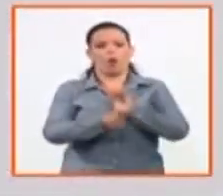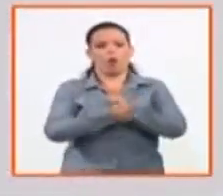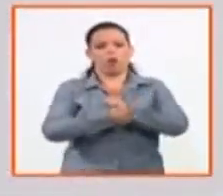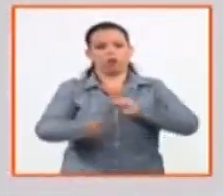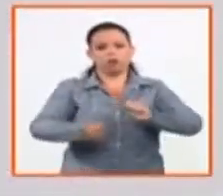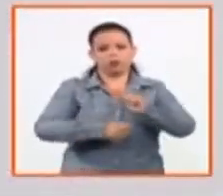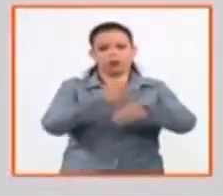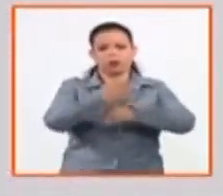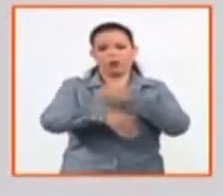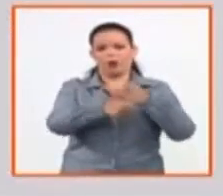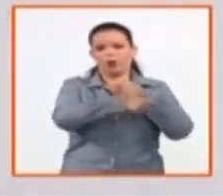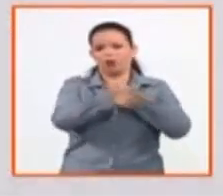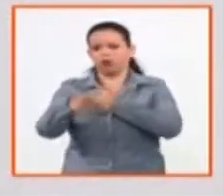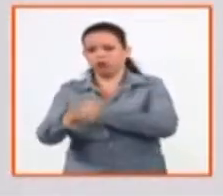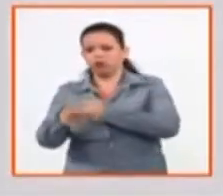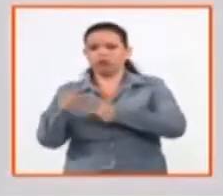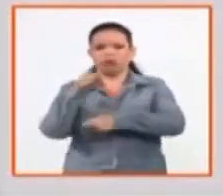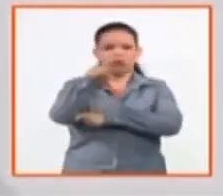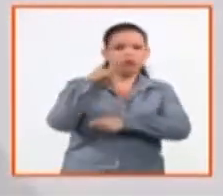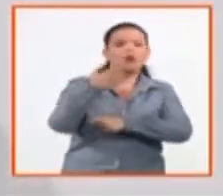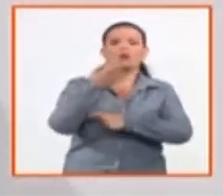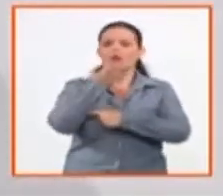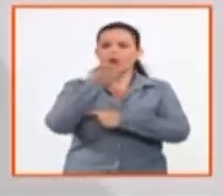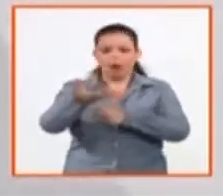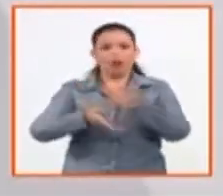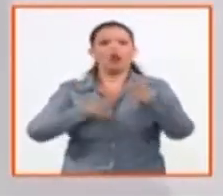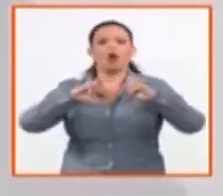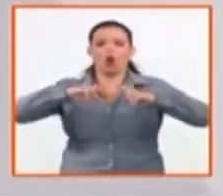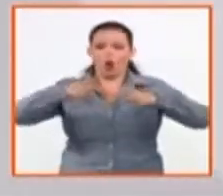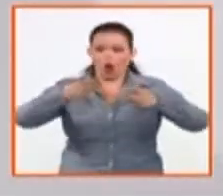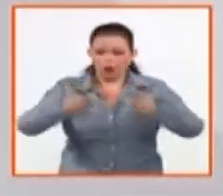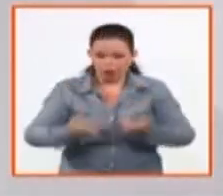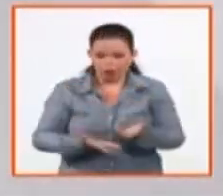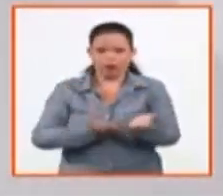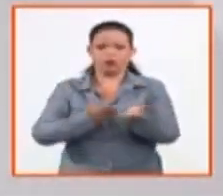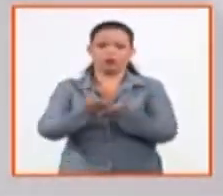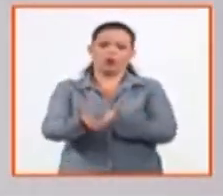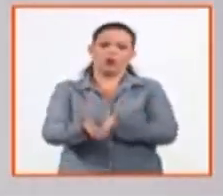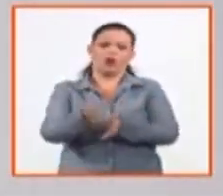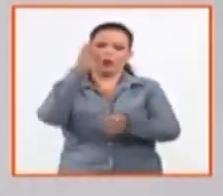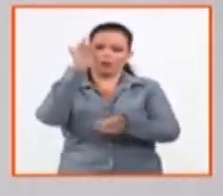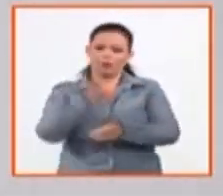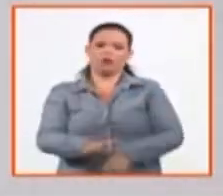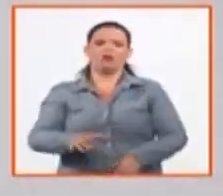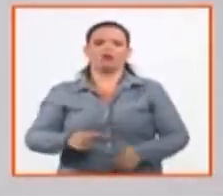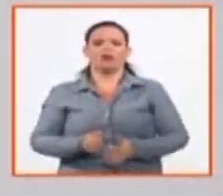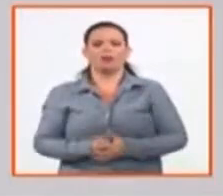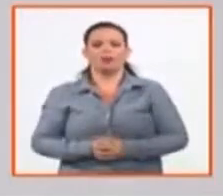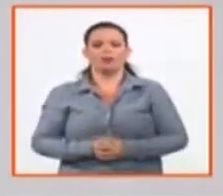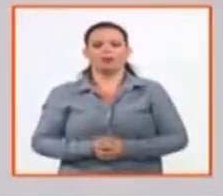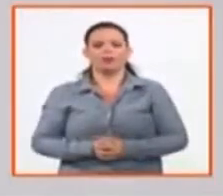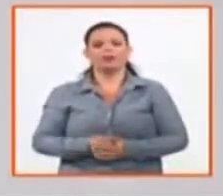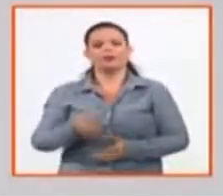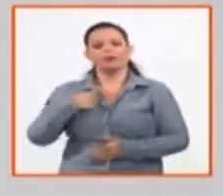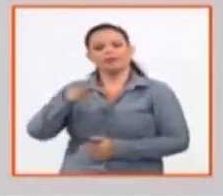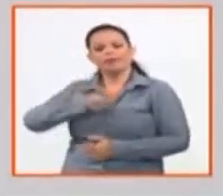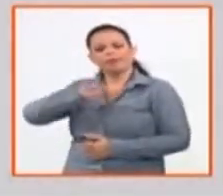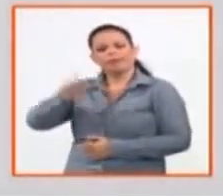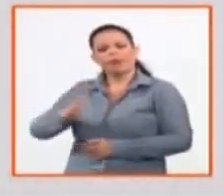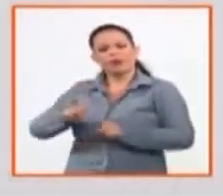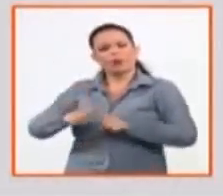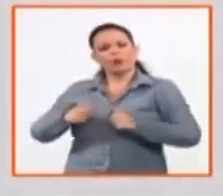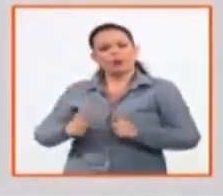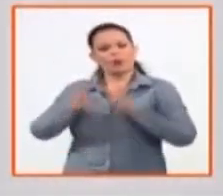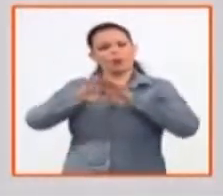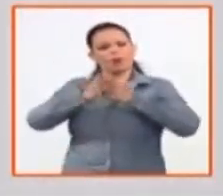partir de este apoyo que te decía. Ahora, yo preguntaba por la paz y por la estabilidad, porque ya el propio Estado Islámico, o vamos